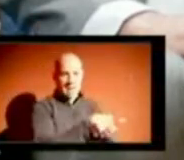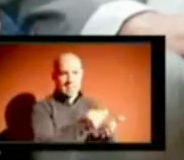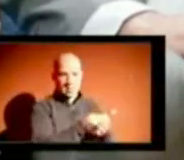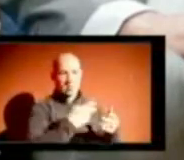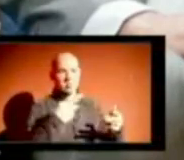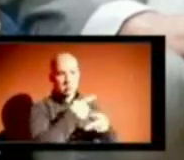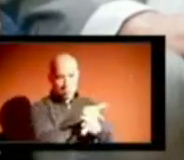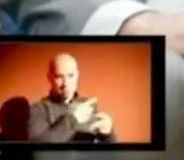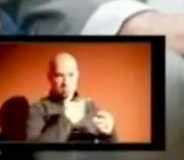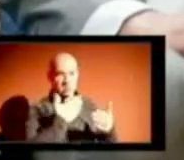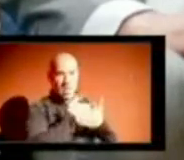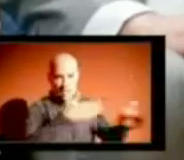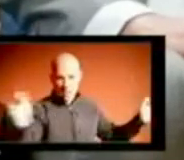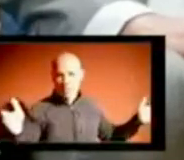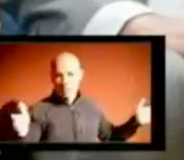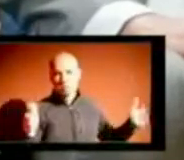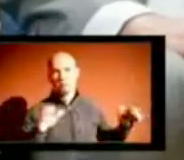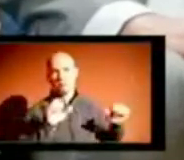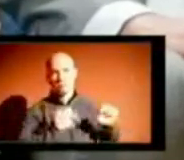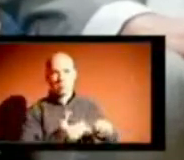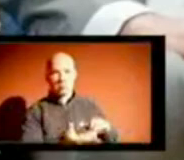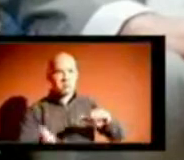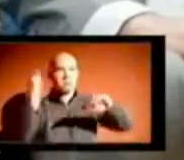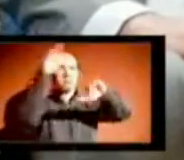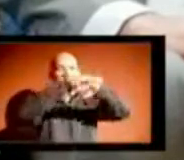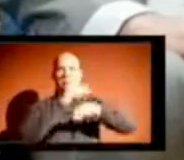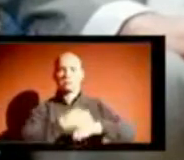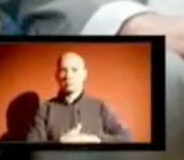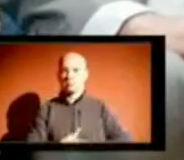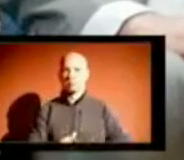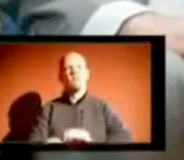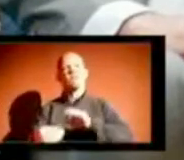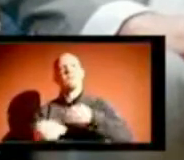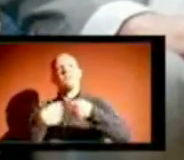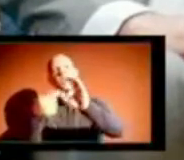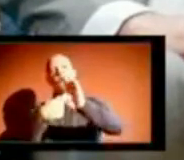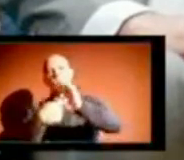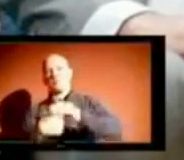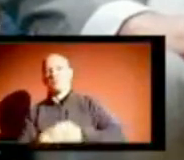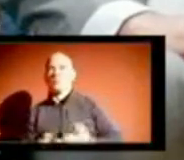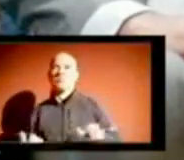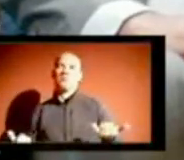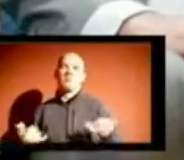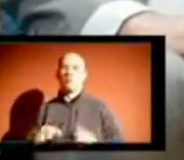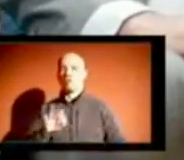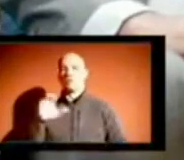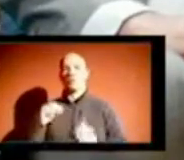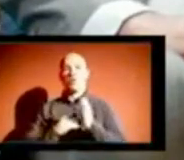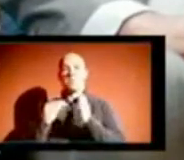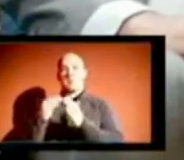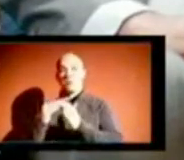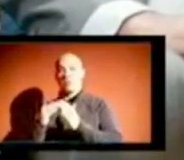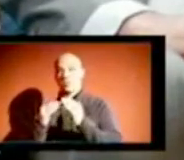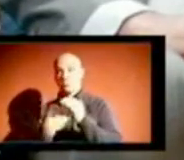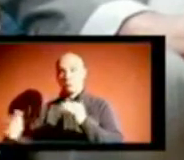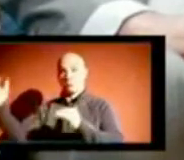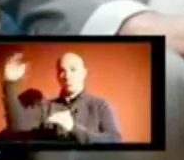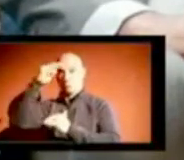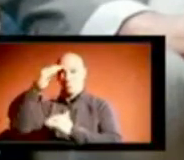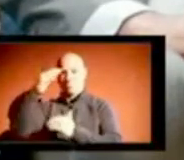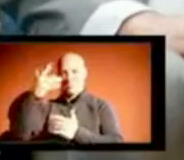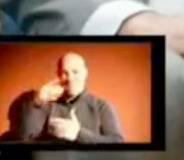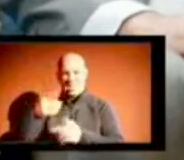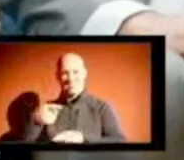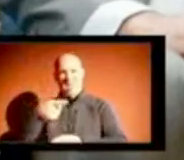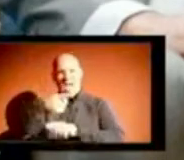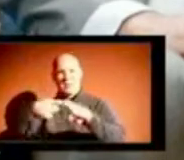significativa. ¿De una idea? Bueno, si estábamos 900 millones por encima a la mitad de año y vamos a los